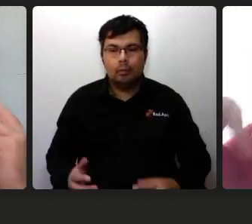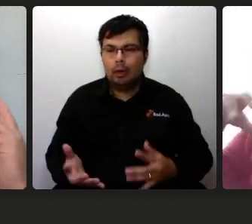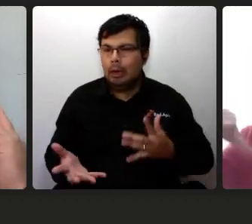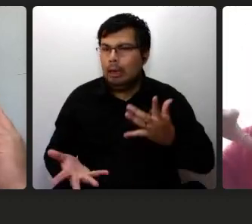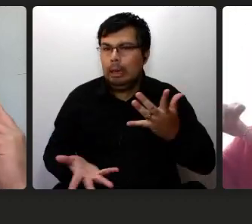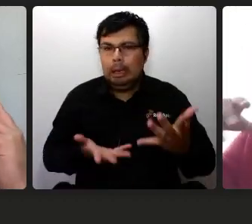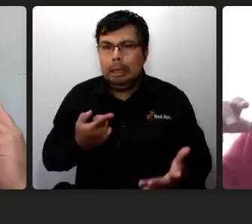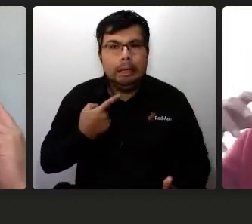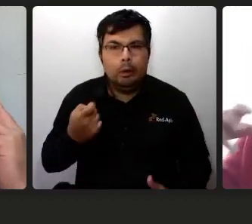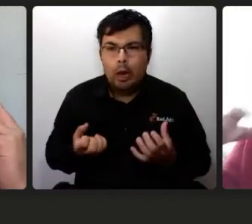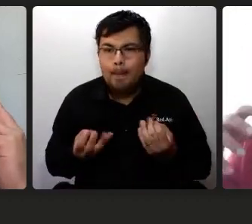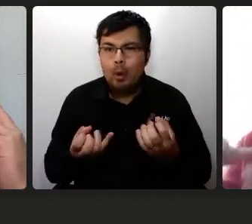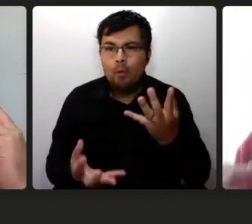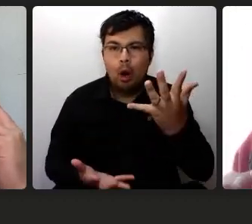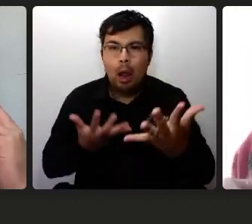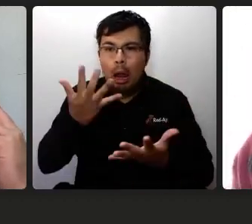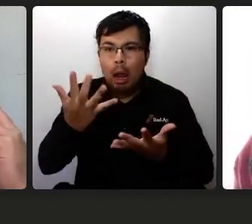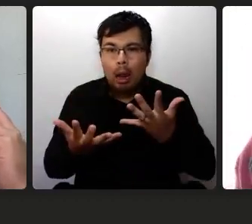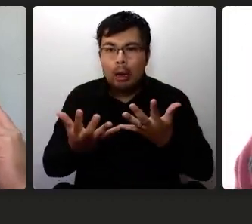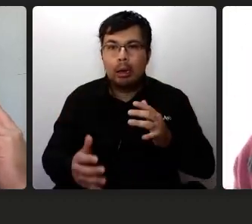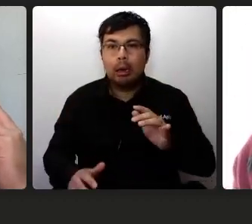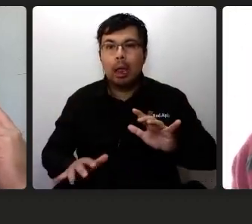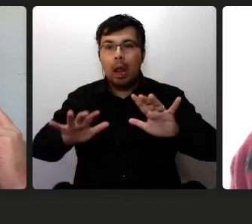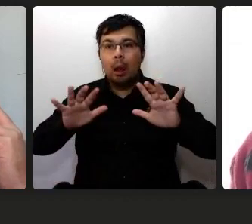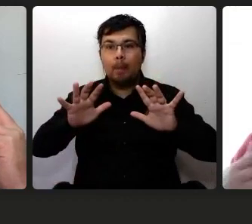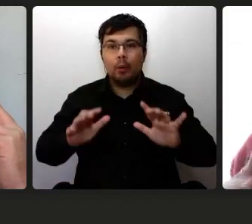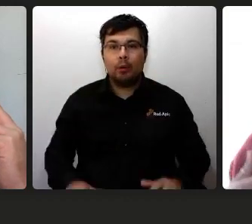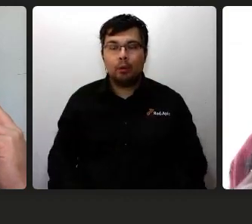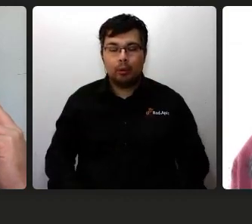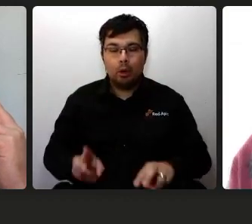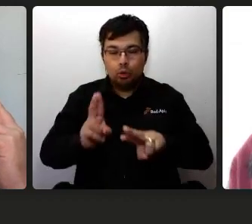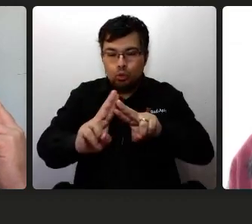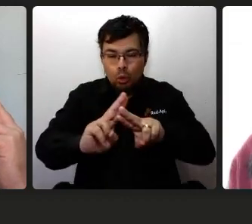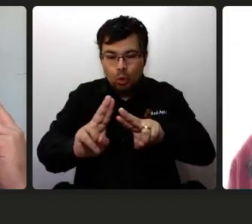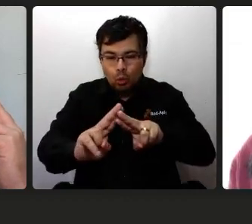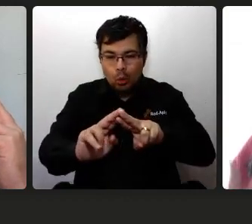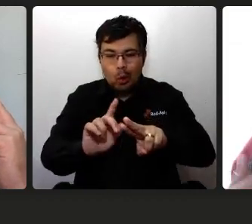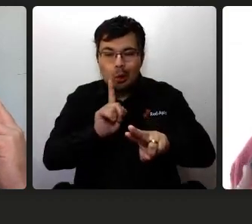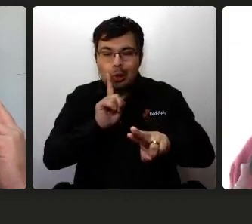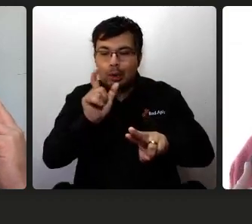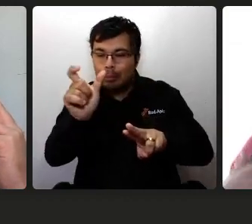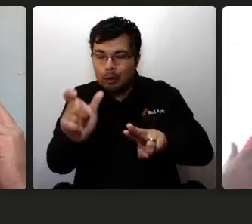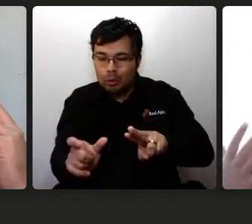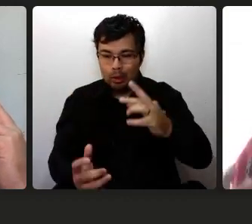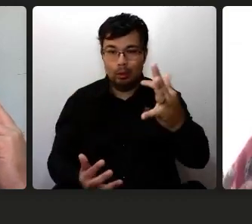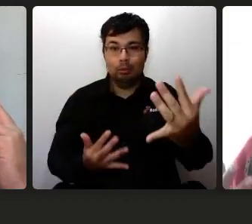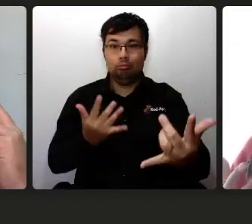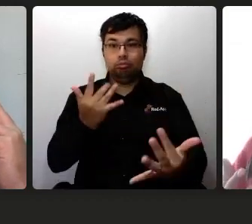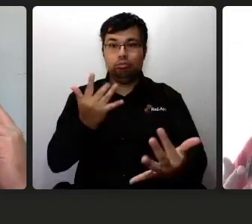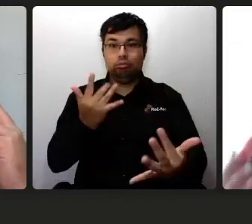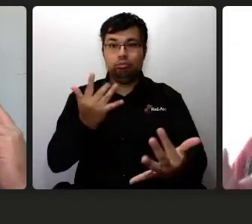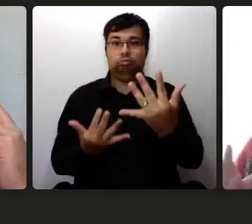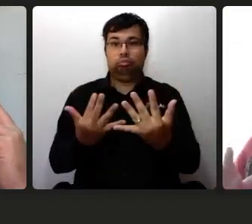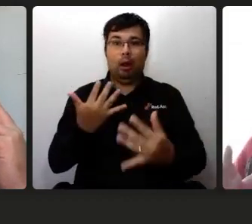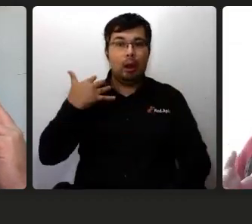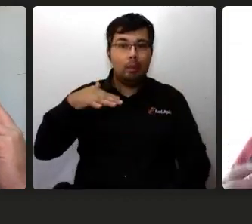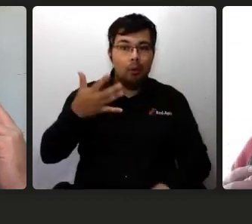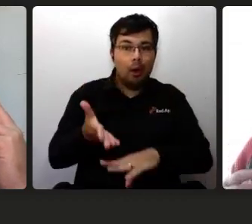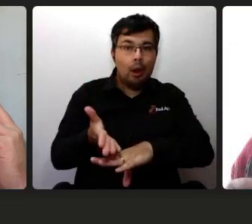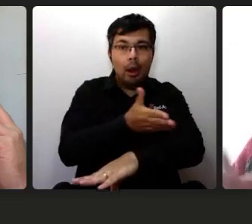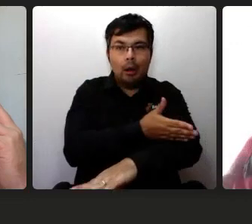objetivo tiene que ir por solucionar el que genera el incendio. Es muy importante parar y pensar un poco